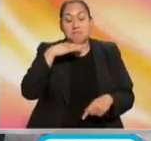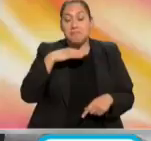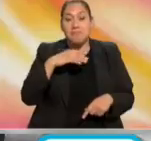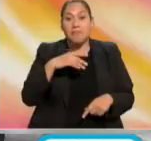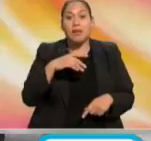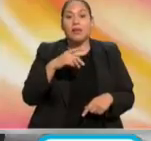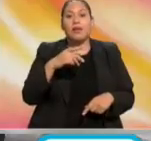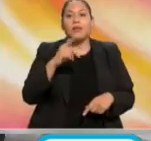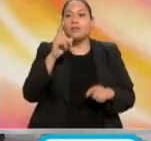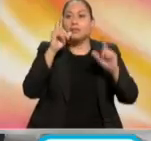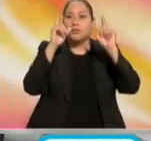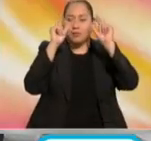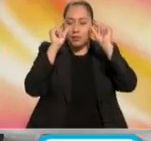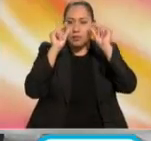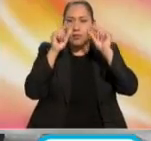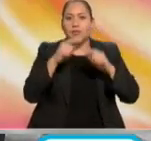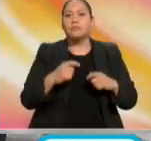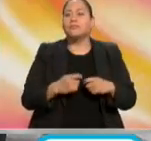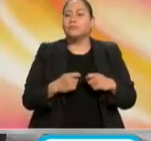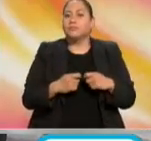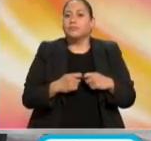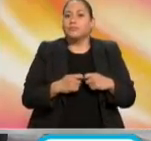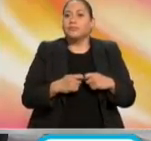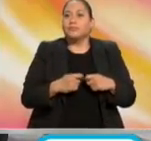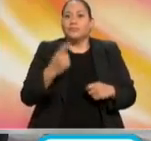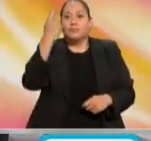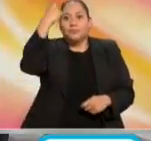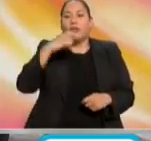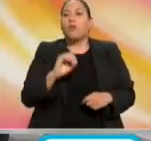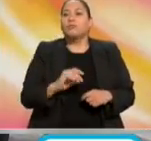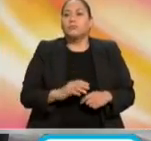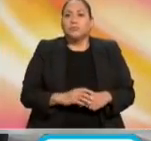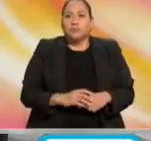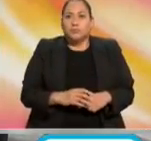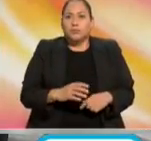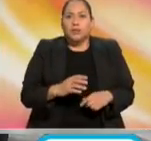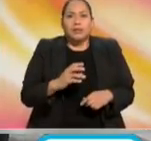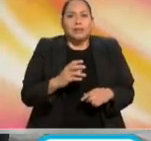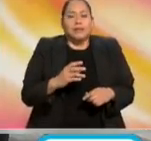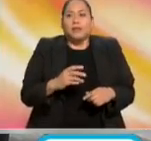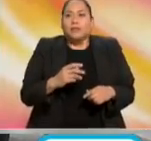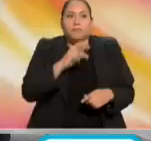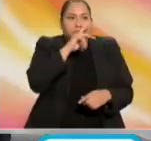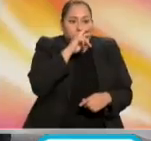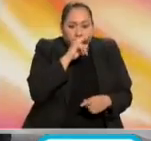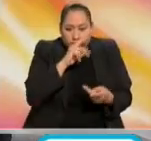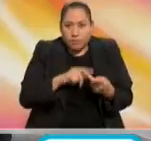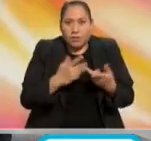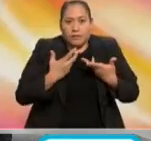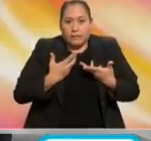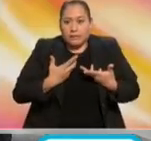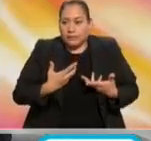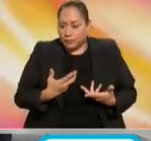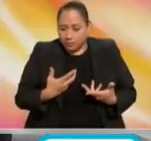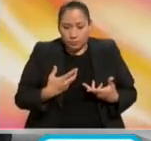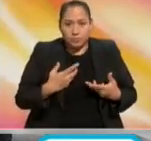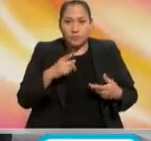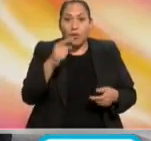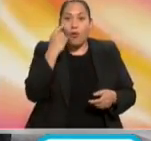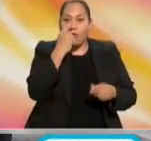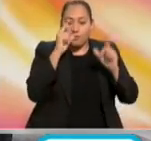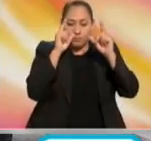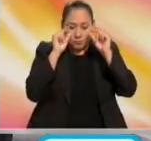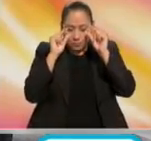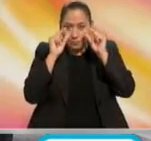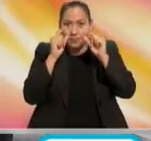estás parpadeando mucho si estás nervioso, si estás tenso, si estás ansioso. Y entonces es como una forma de hacer que el